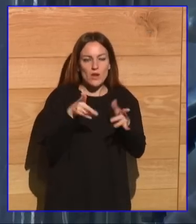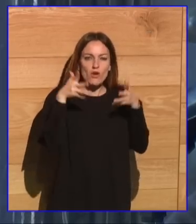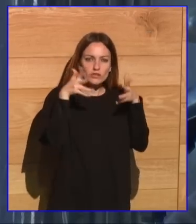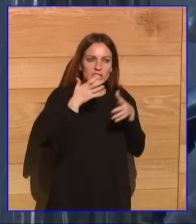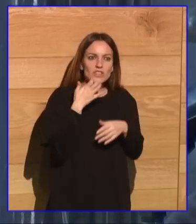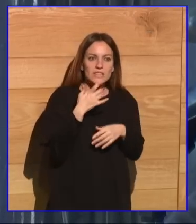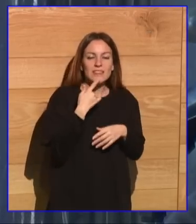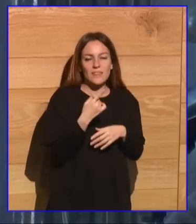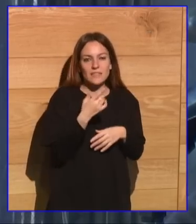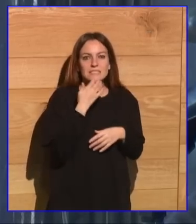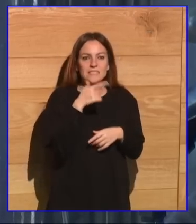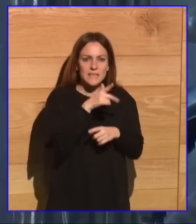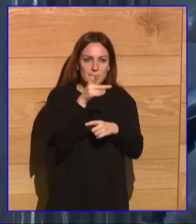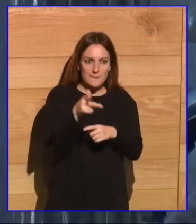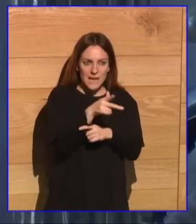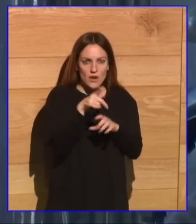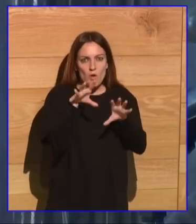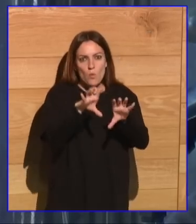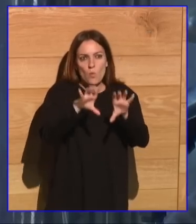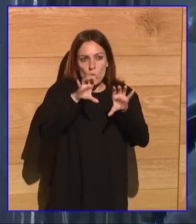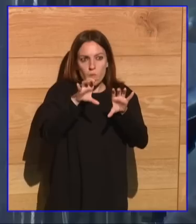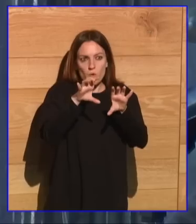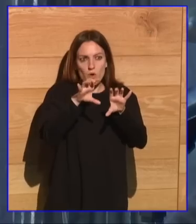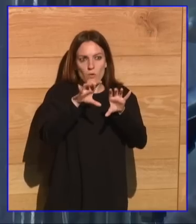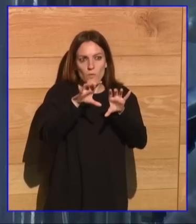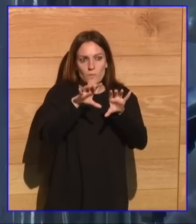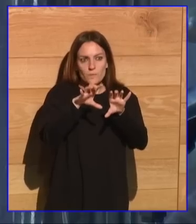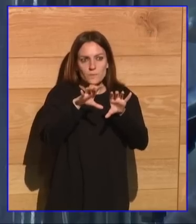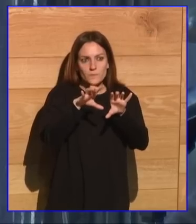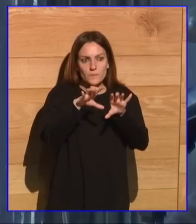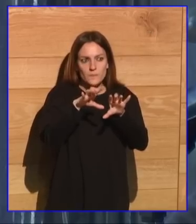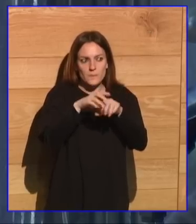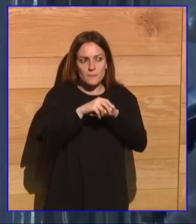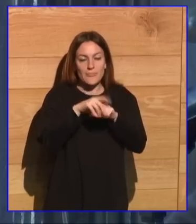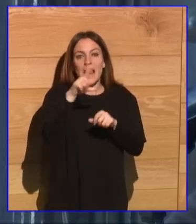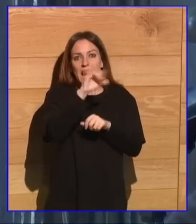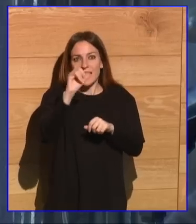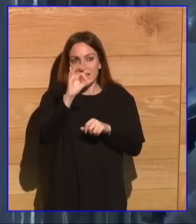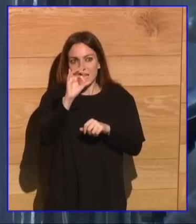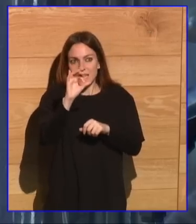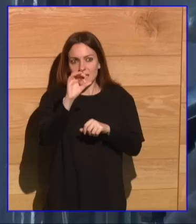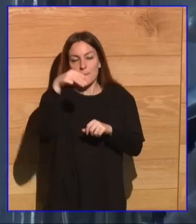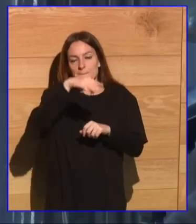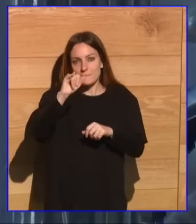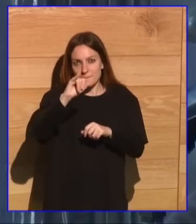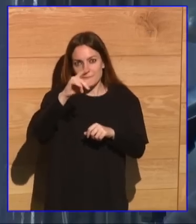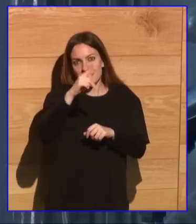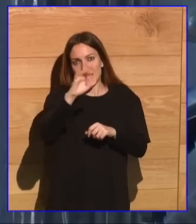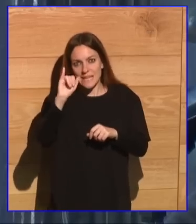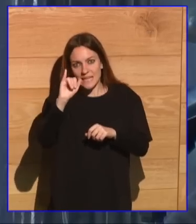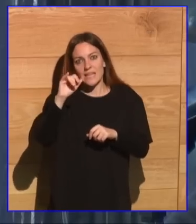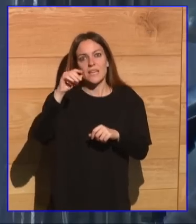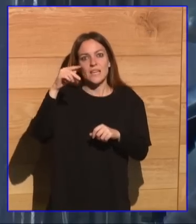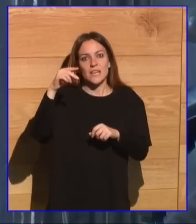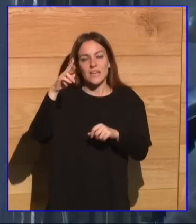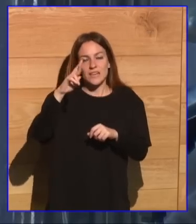si quitas este plano del culo de Lisa Bonet. Mickey Rourke empujando,